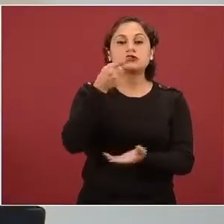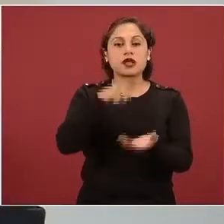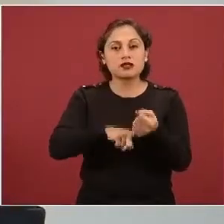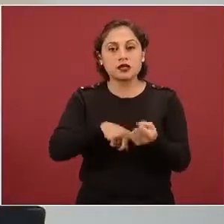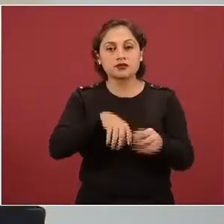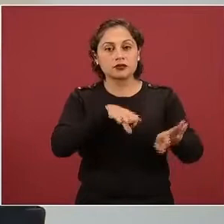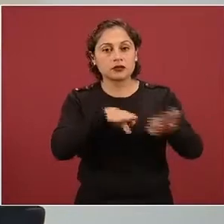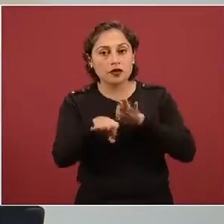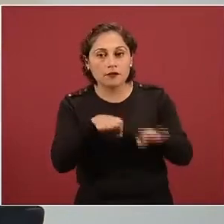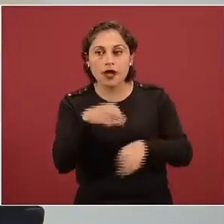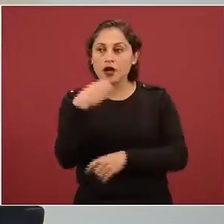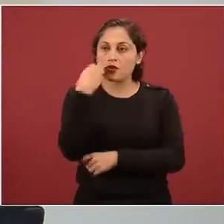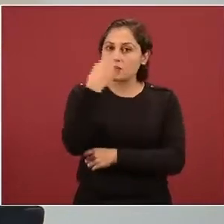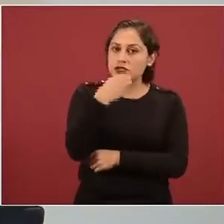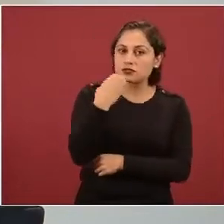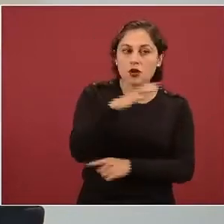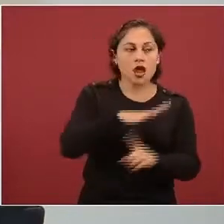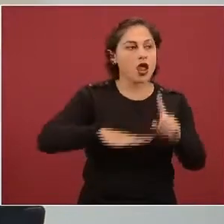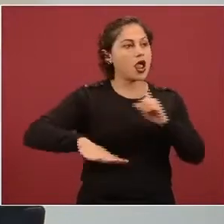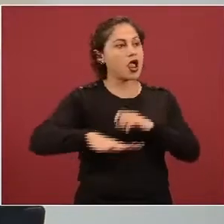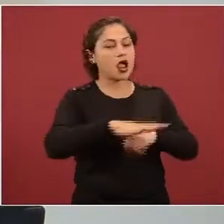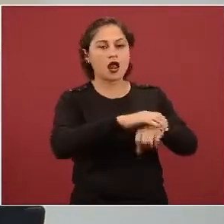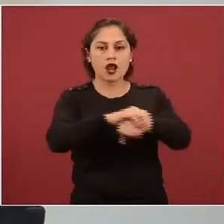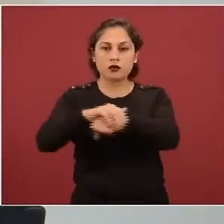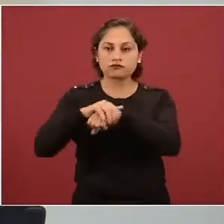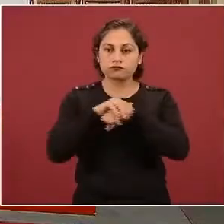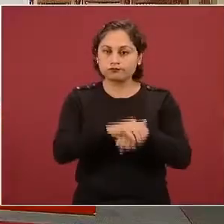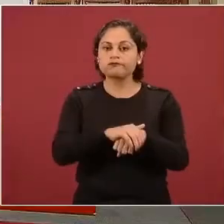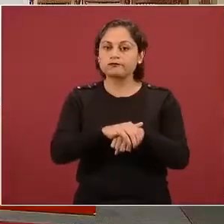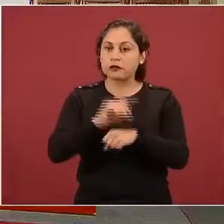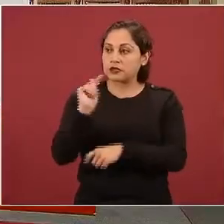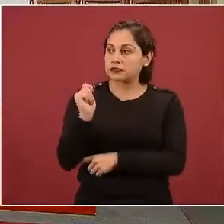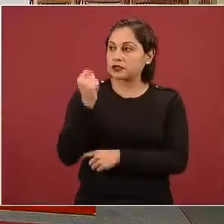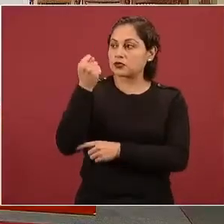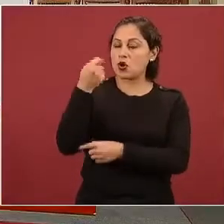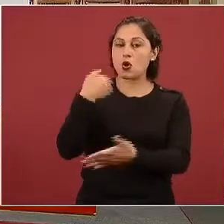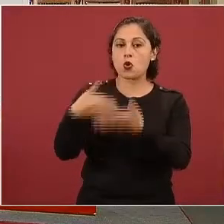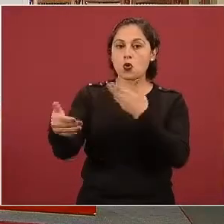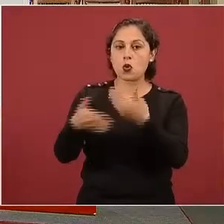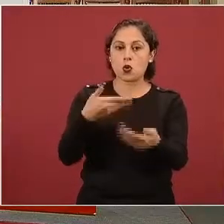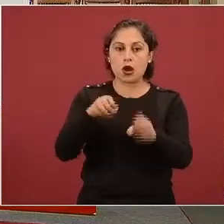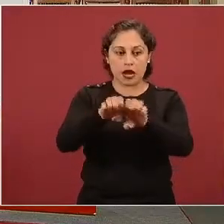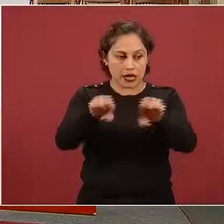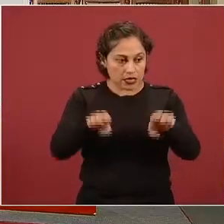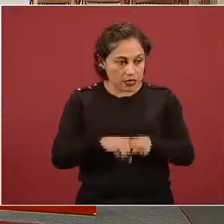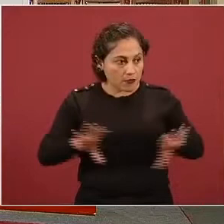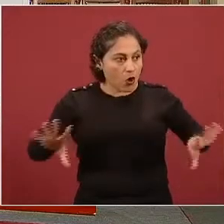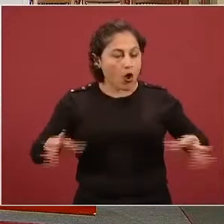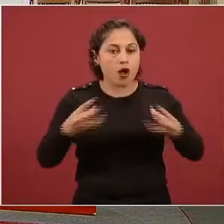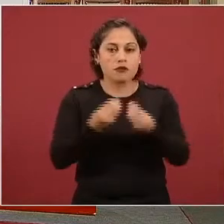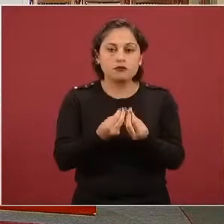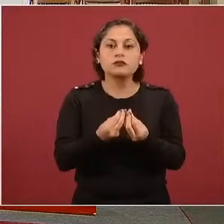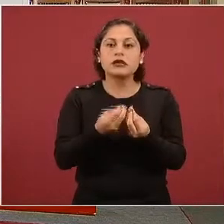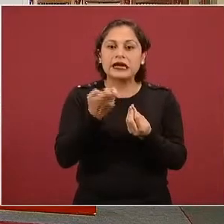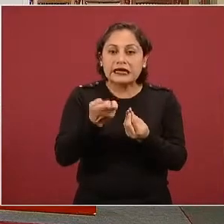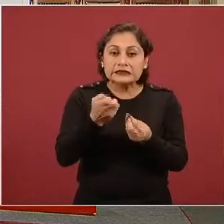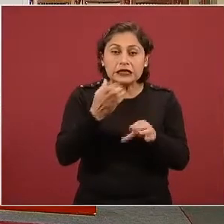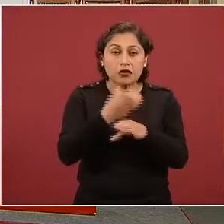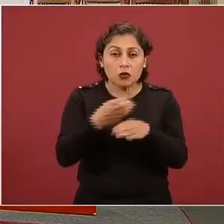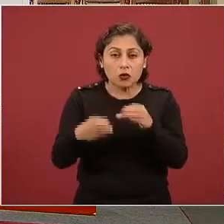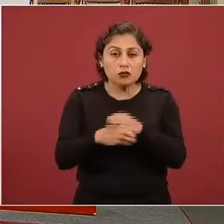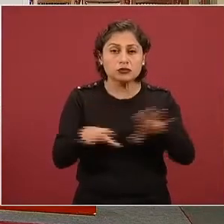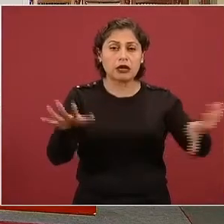la escuela, en la comunidad. La innovación tecnológica y el trabajo colaborativo han cambiado para crear una